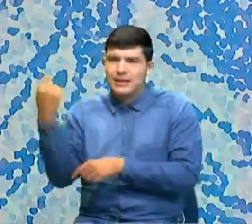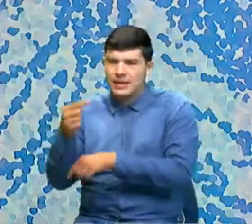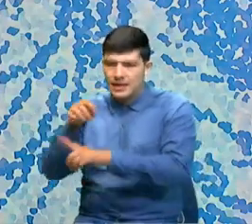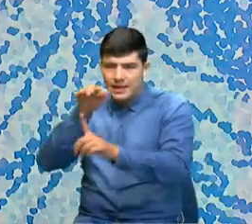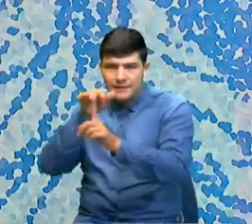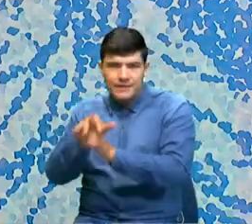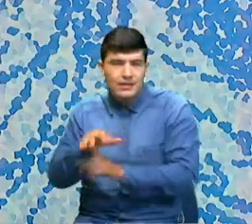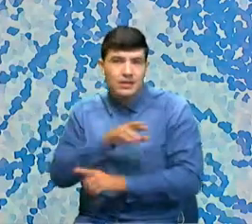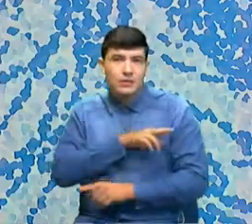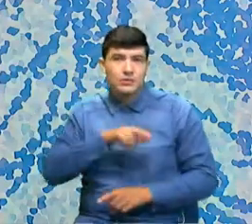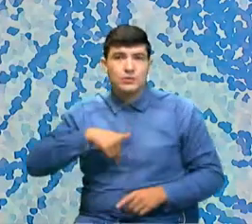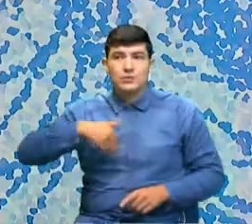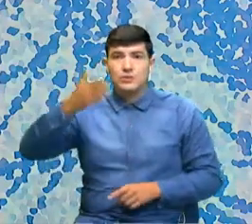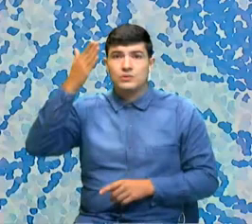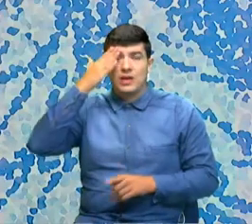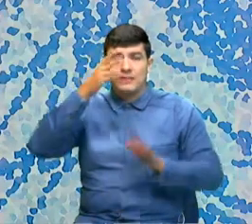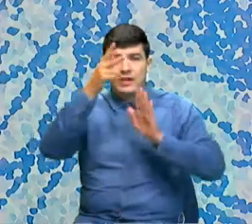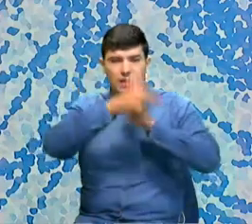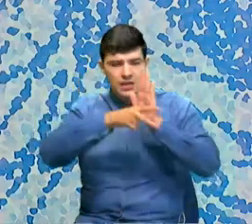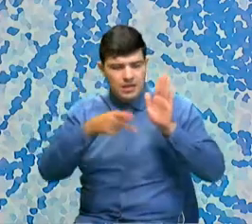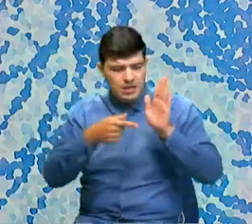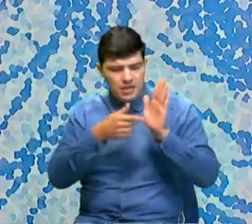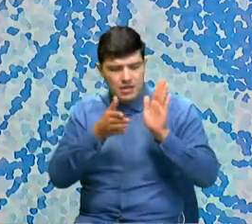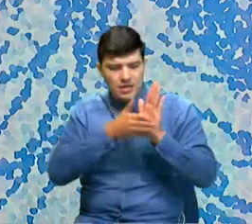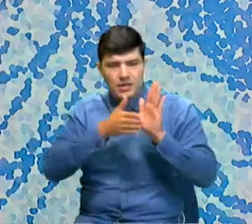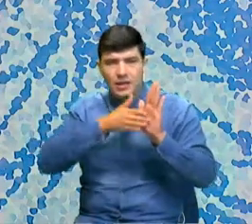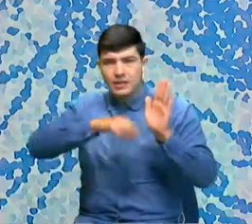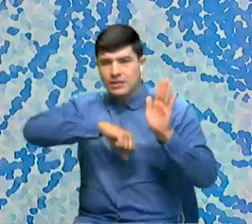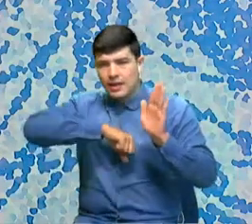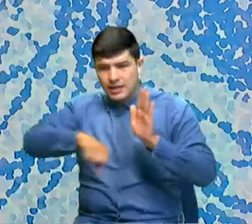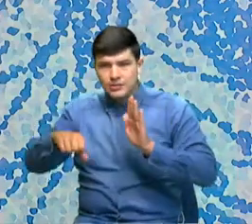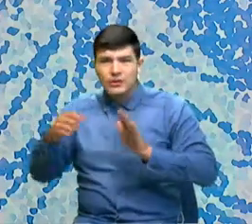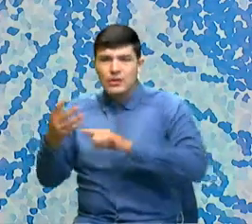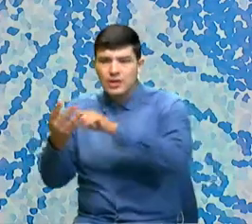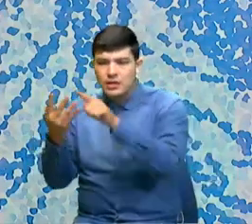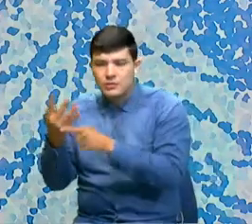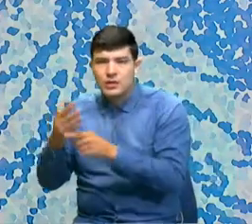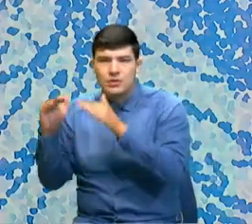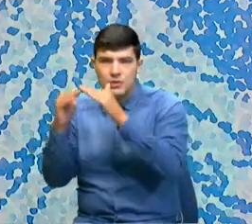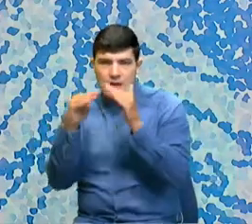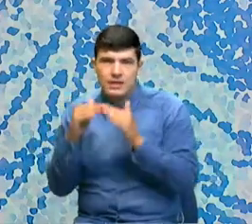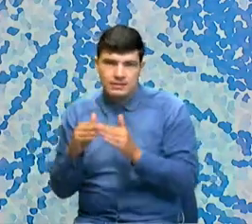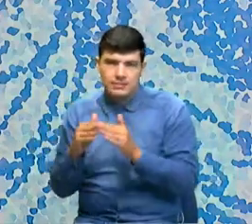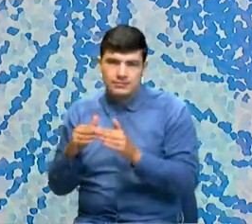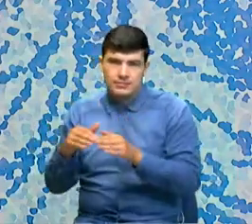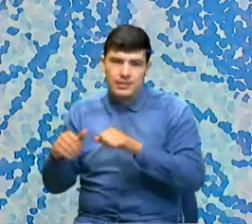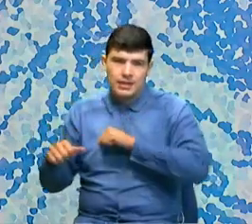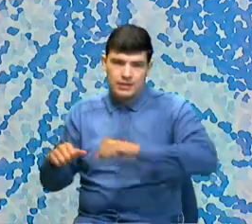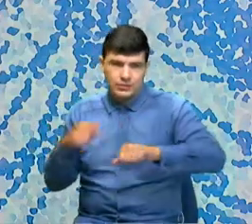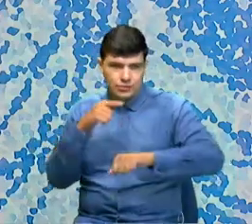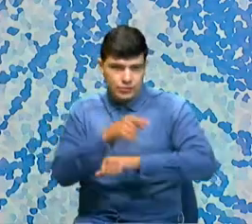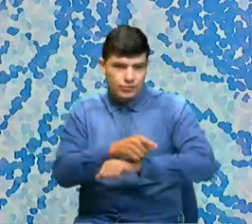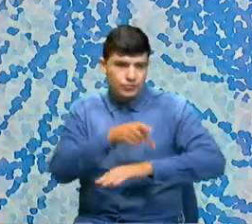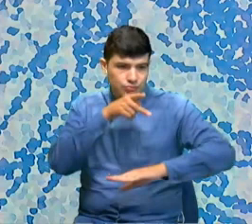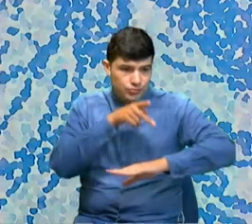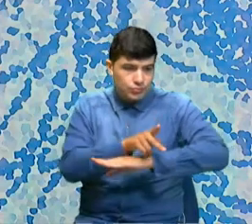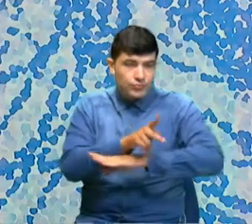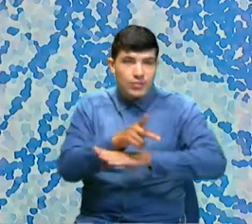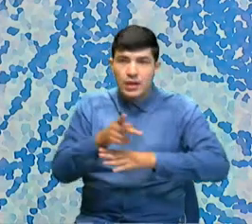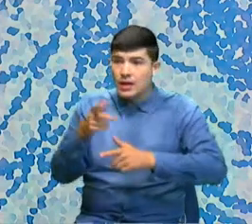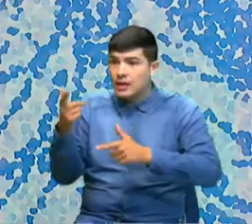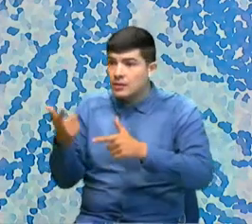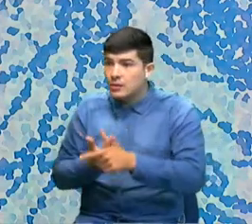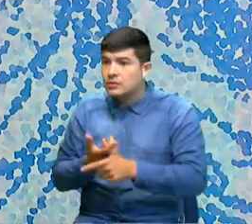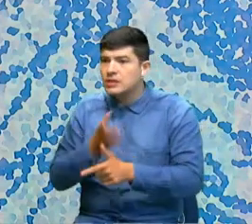que constitucionalmente prima el derecho colectivo al individual. Entonces, el que se encarga